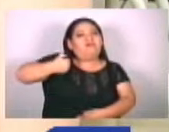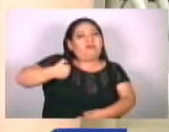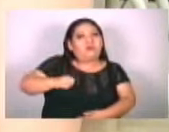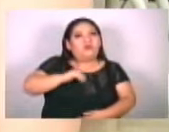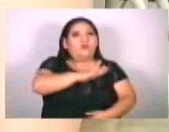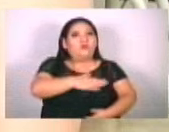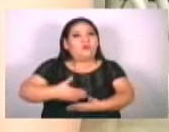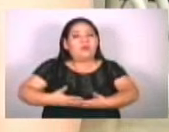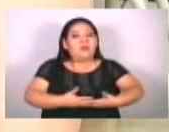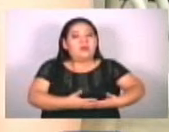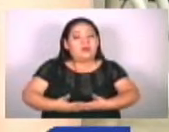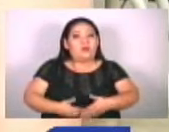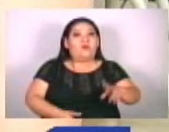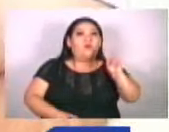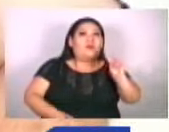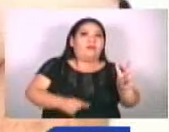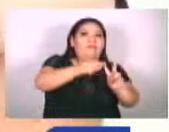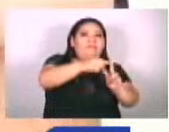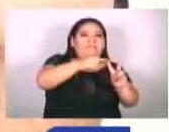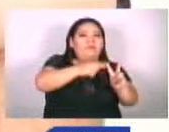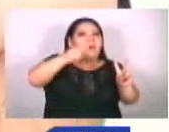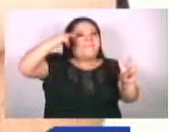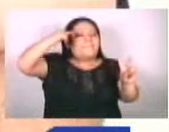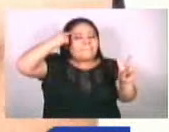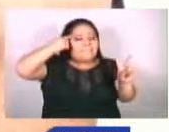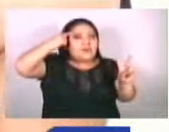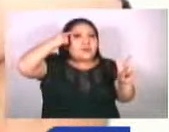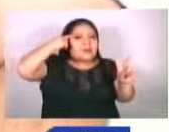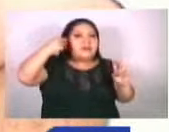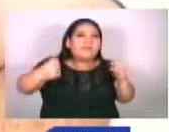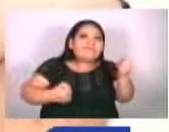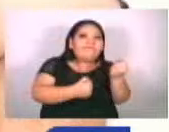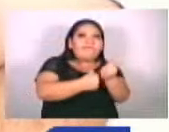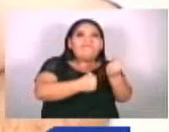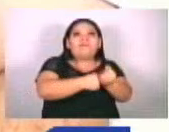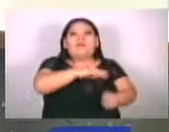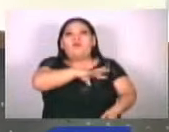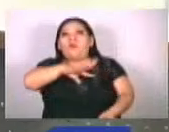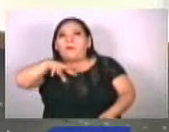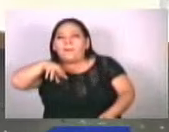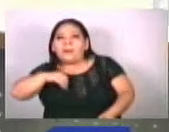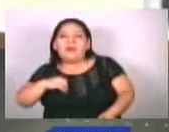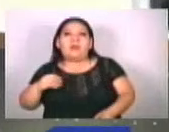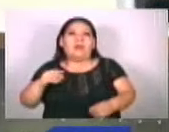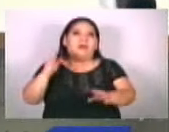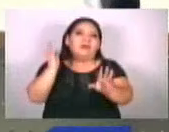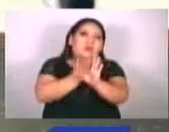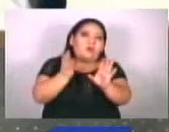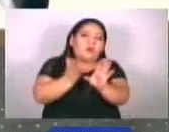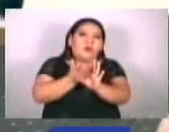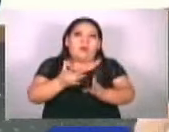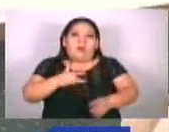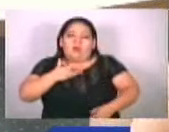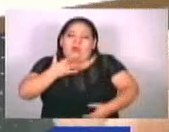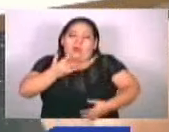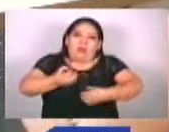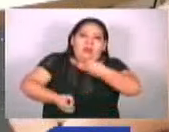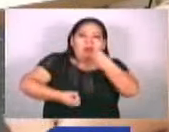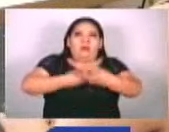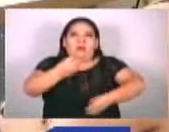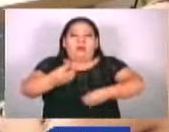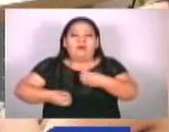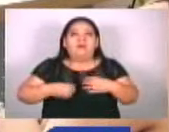de su bebé. Ellos consideran que la terapia y el apoyo familiar les están ayudando a expresar sus sentimientos